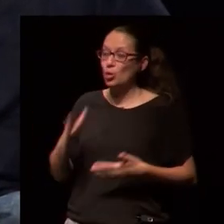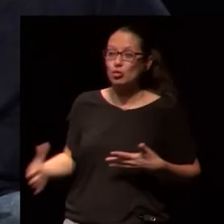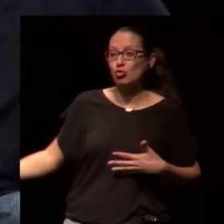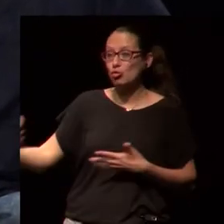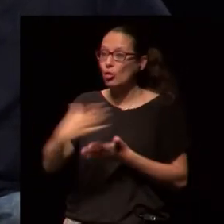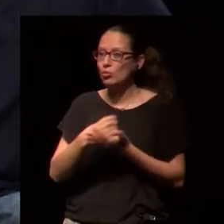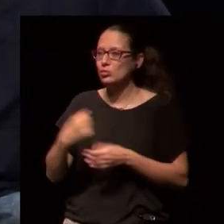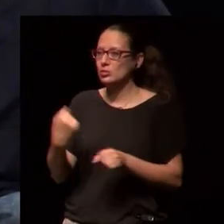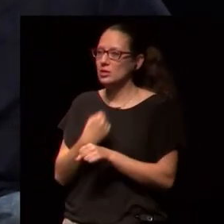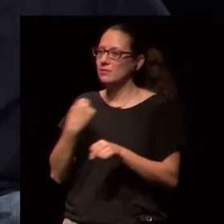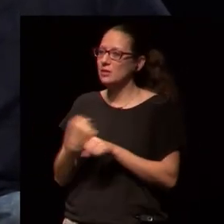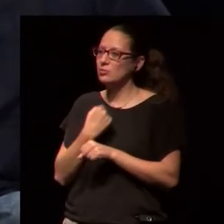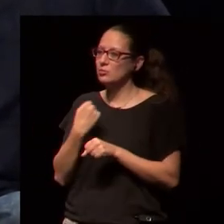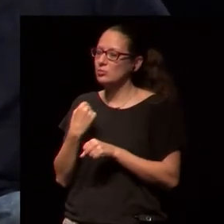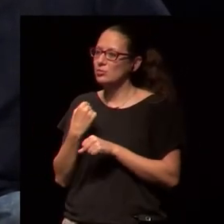trabajamos en nuestros